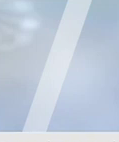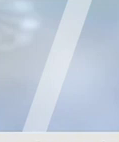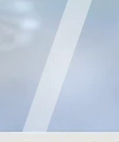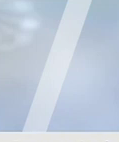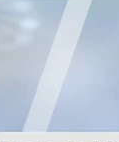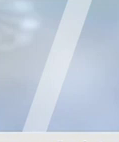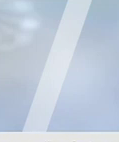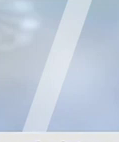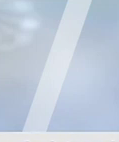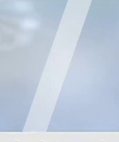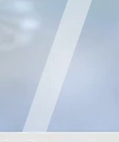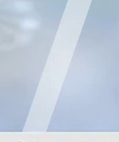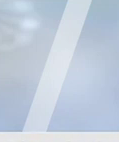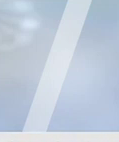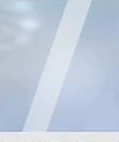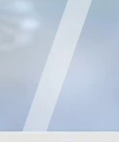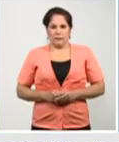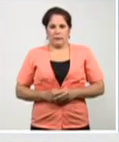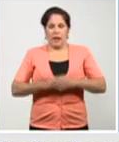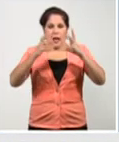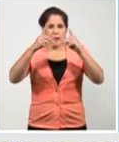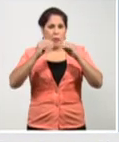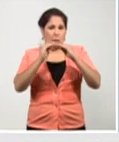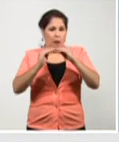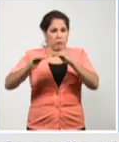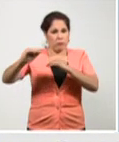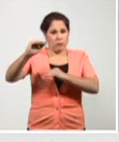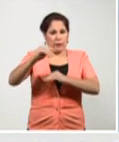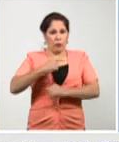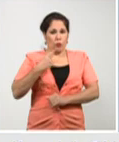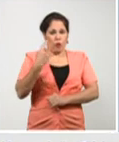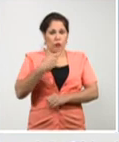inicialmente, la cifra más alta que hemos tenido,